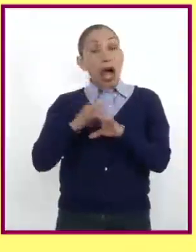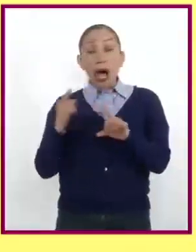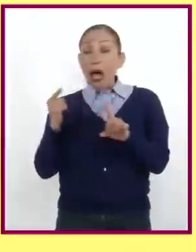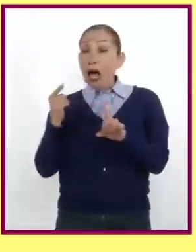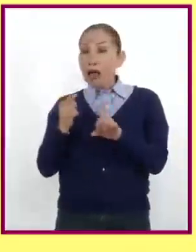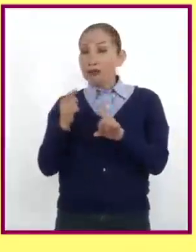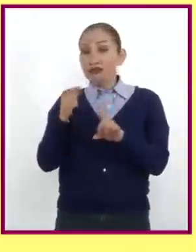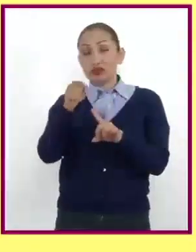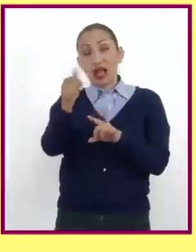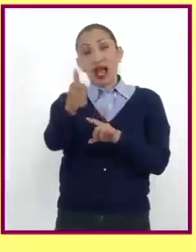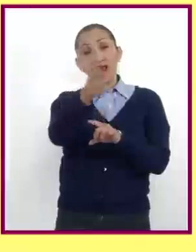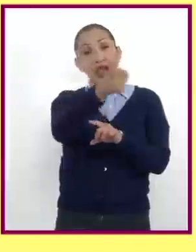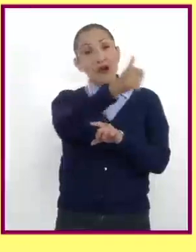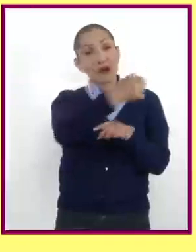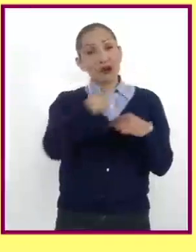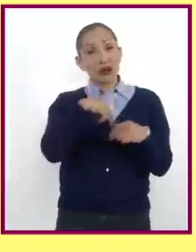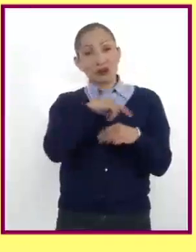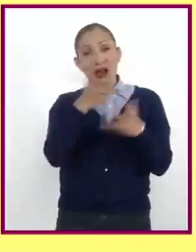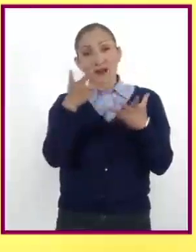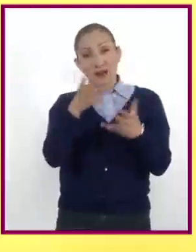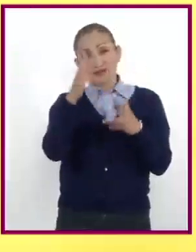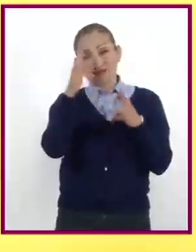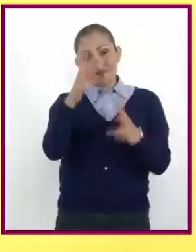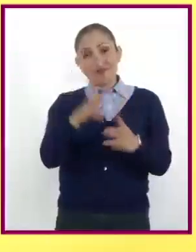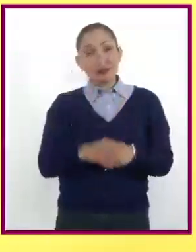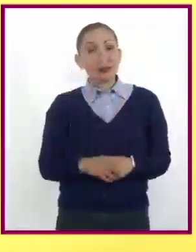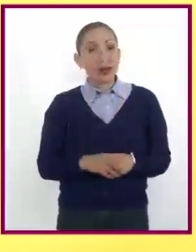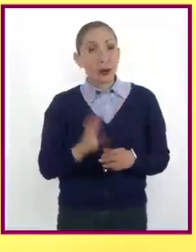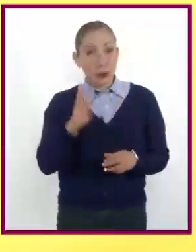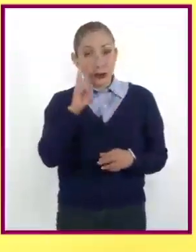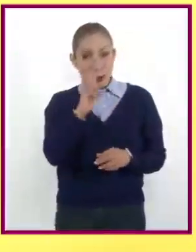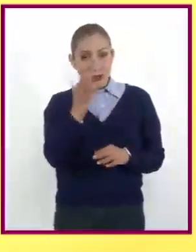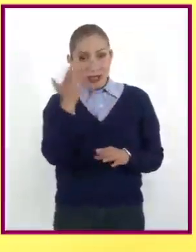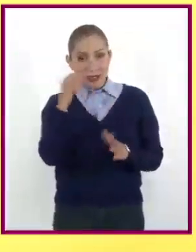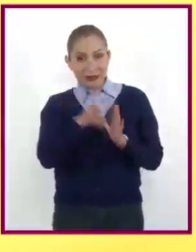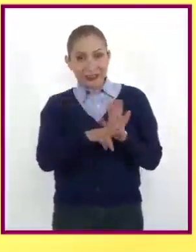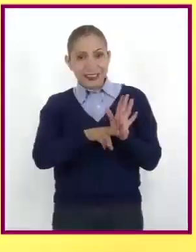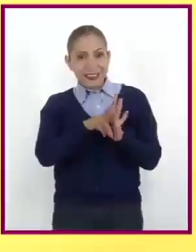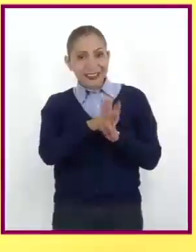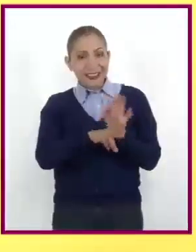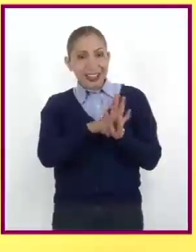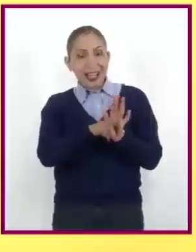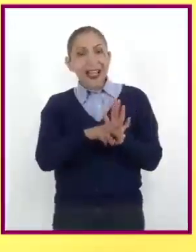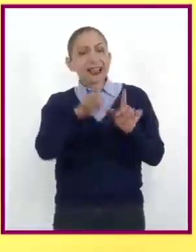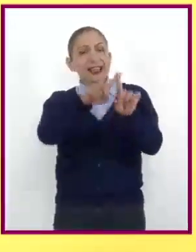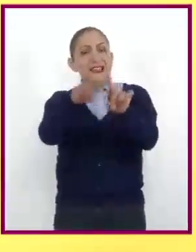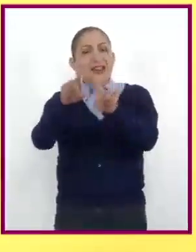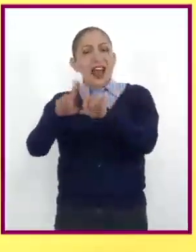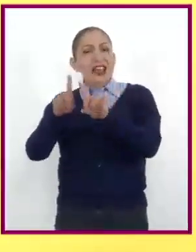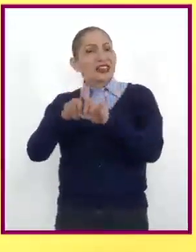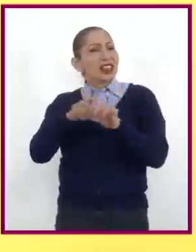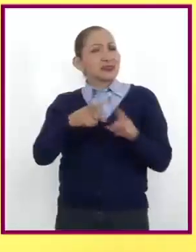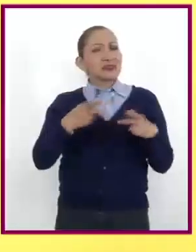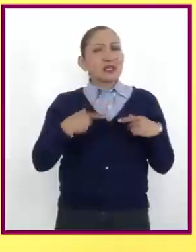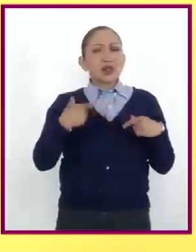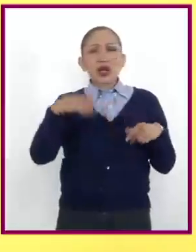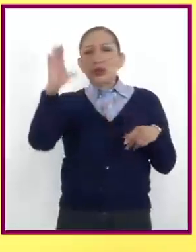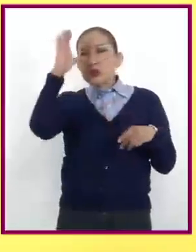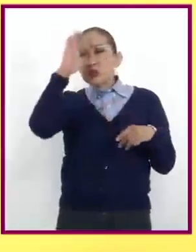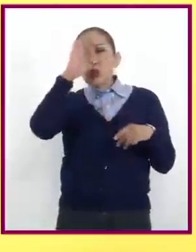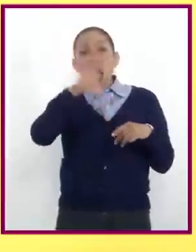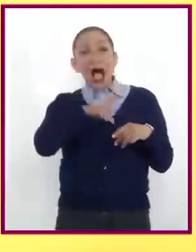particular corresponde a cada uno de nosotros. Como observamos en el video anterior, la diversidad se expresa de diversas